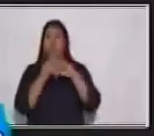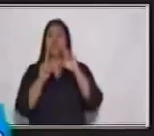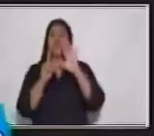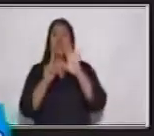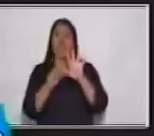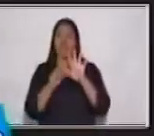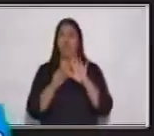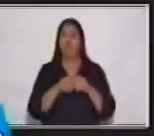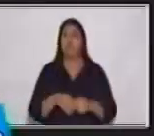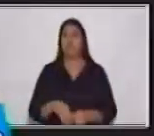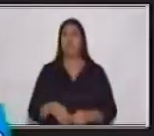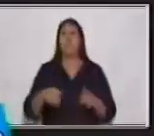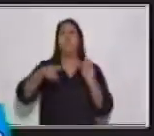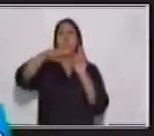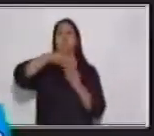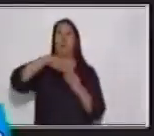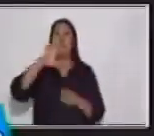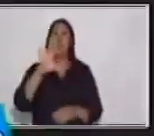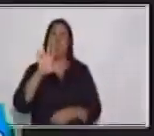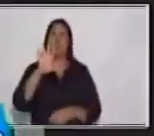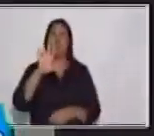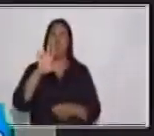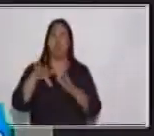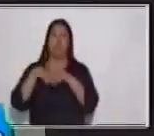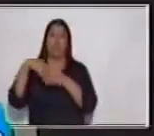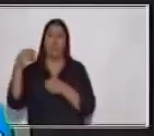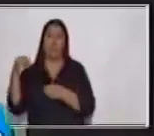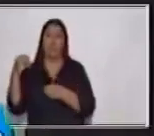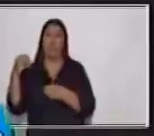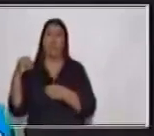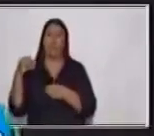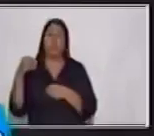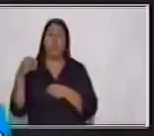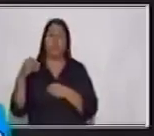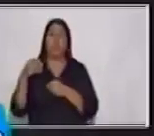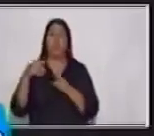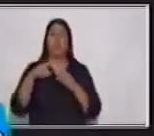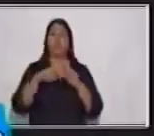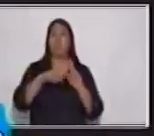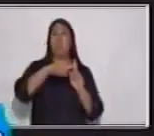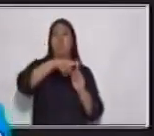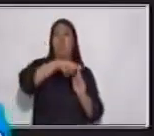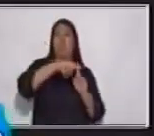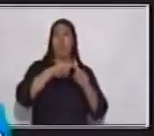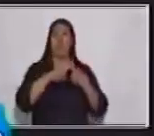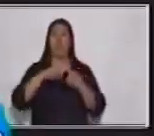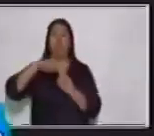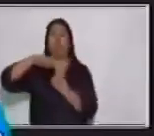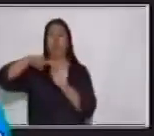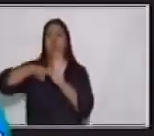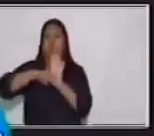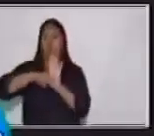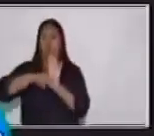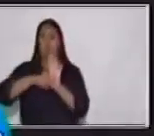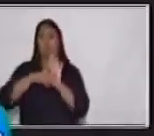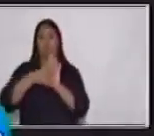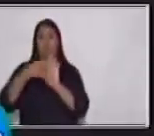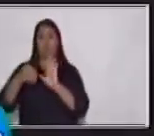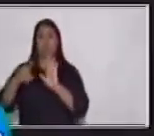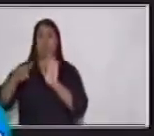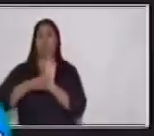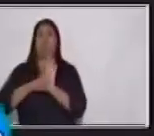5. Igual, más por menos va a ser menos, 7 por